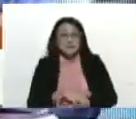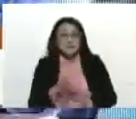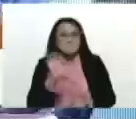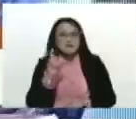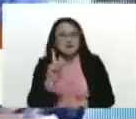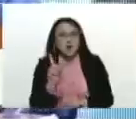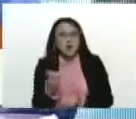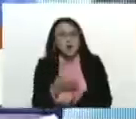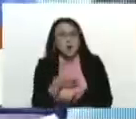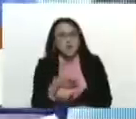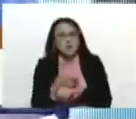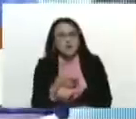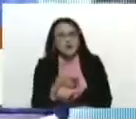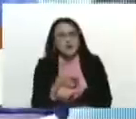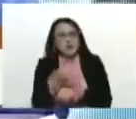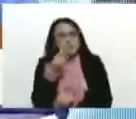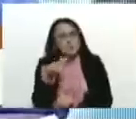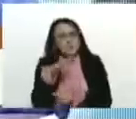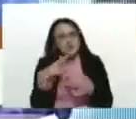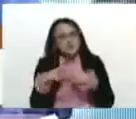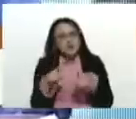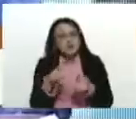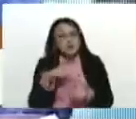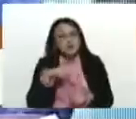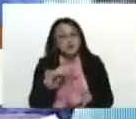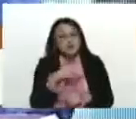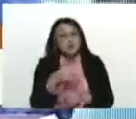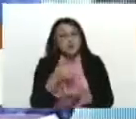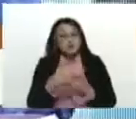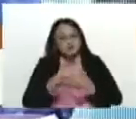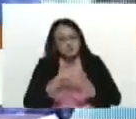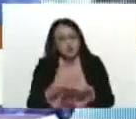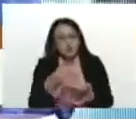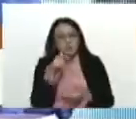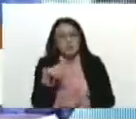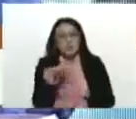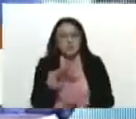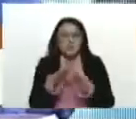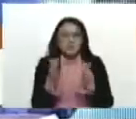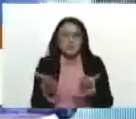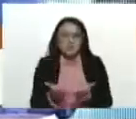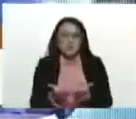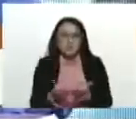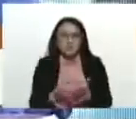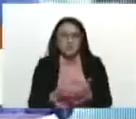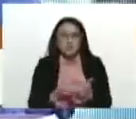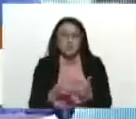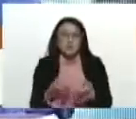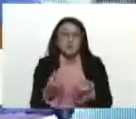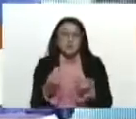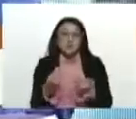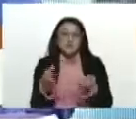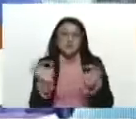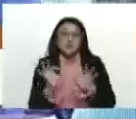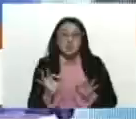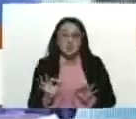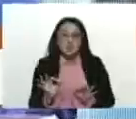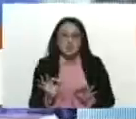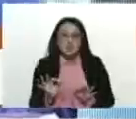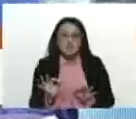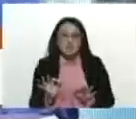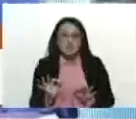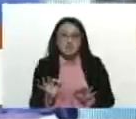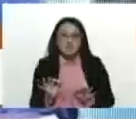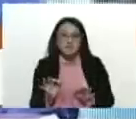gobiernos Porque aquí los pueblos son distintos Nosotros hemos recibido la solidaridad de los pueblos del mundo de muchas maneras pero de